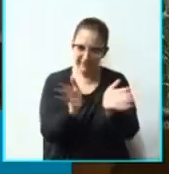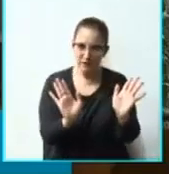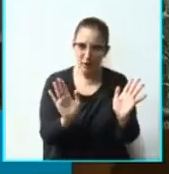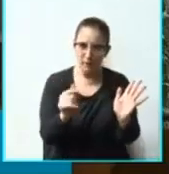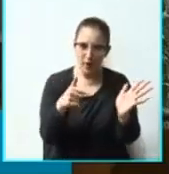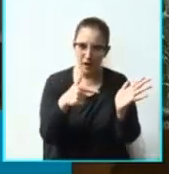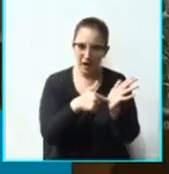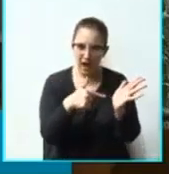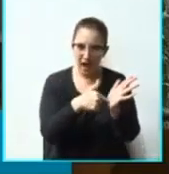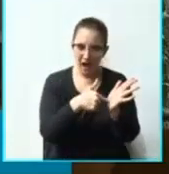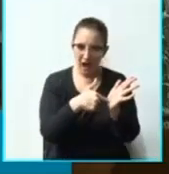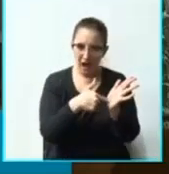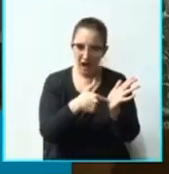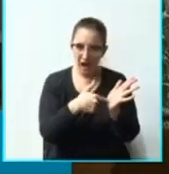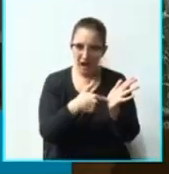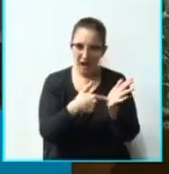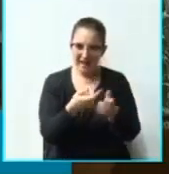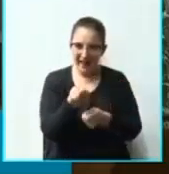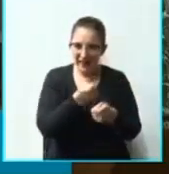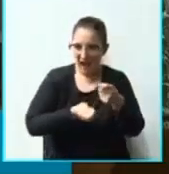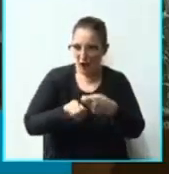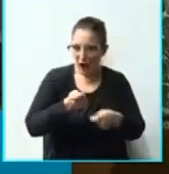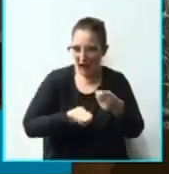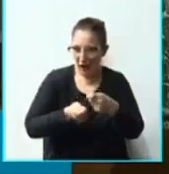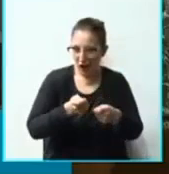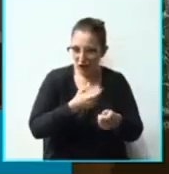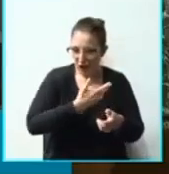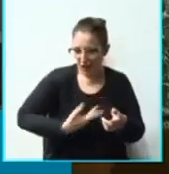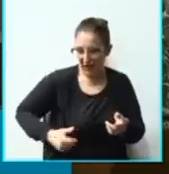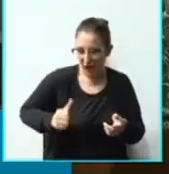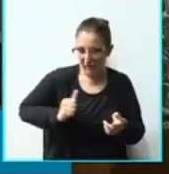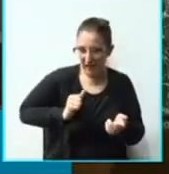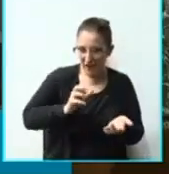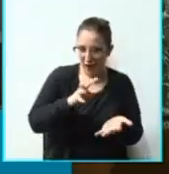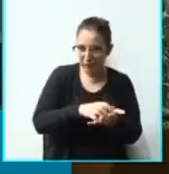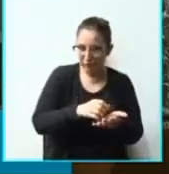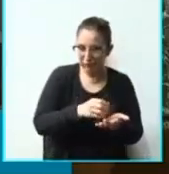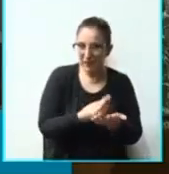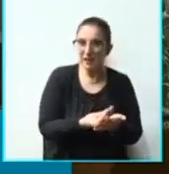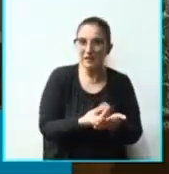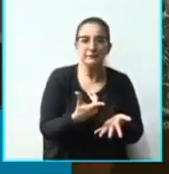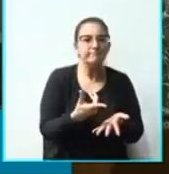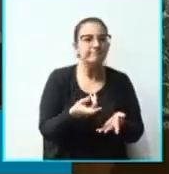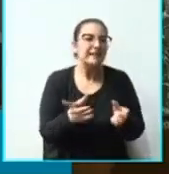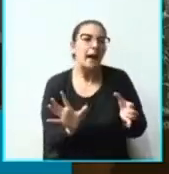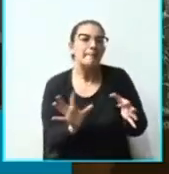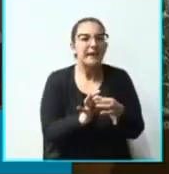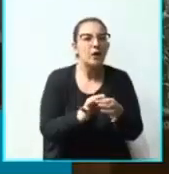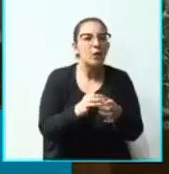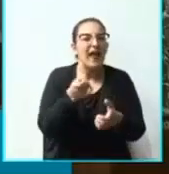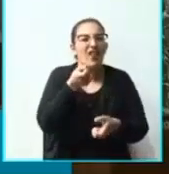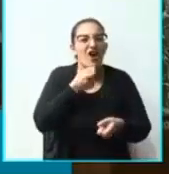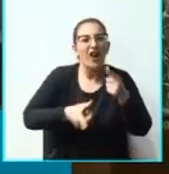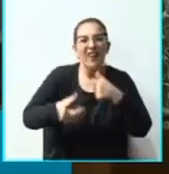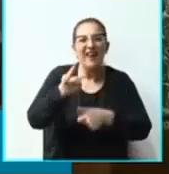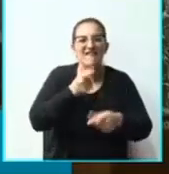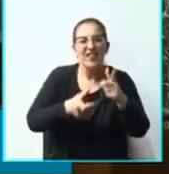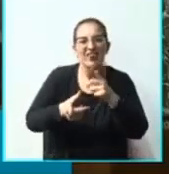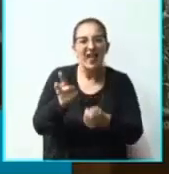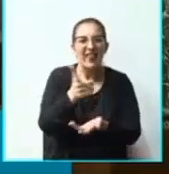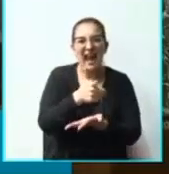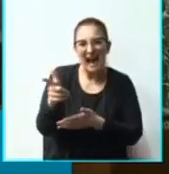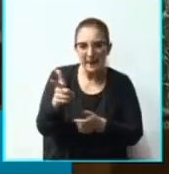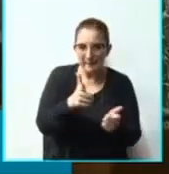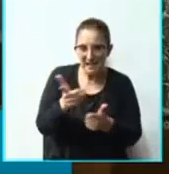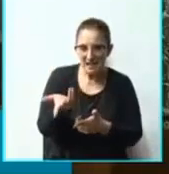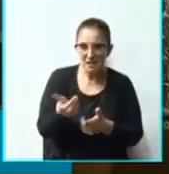revelaba que gran parte de los negocios de esta dictadura cívico-militar tuvieron que ver con la venta de armas, venta y fabricación de armas. ¿Y